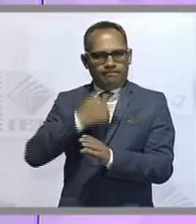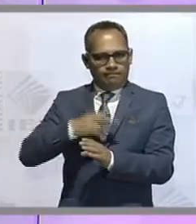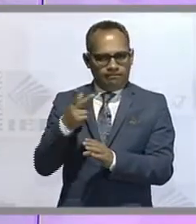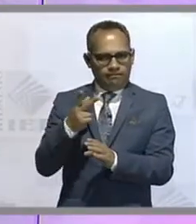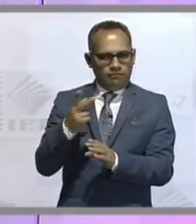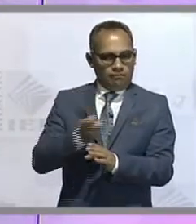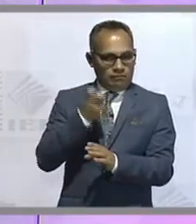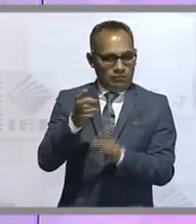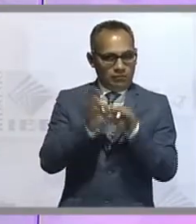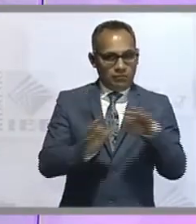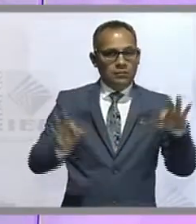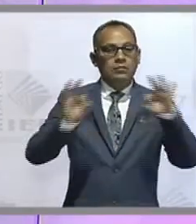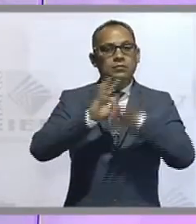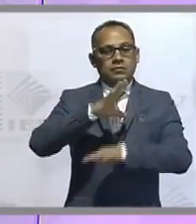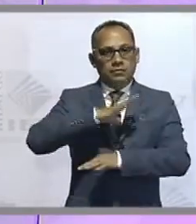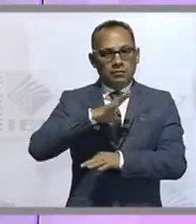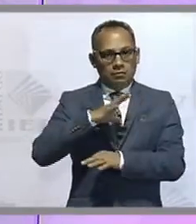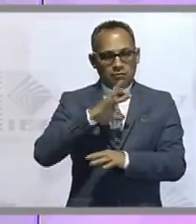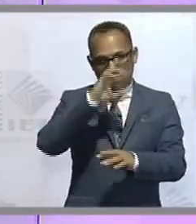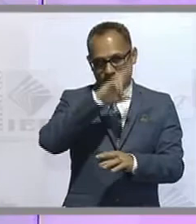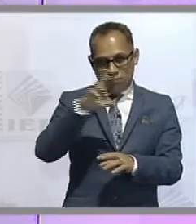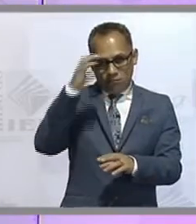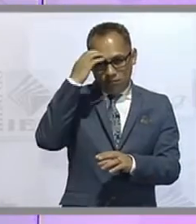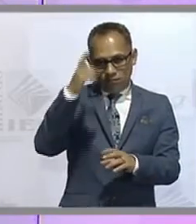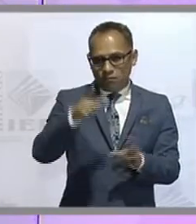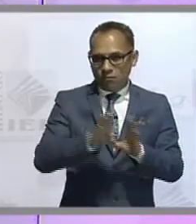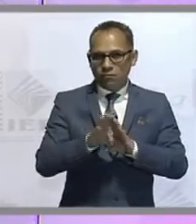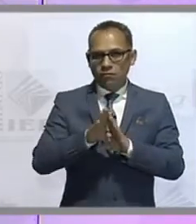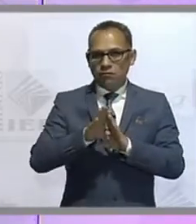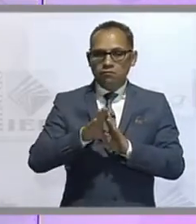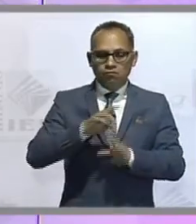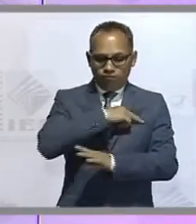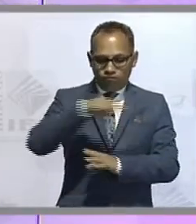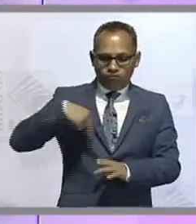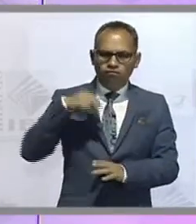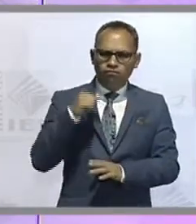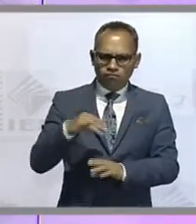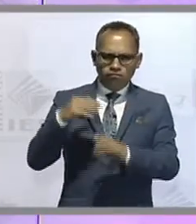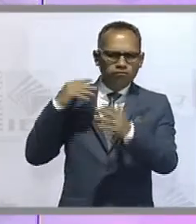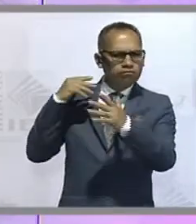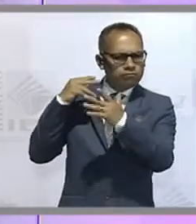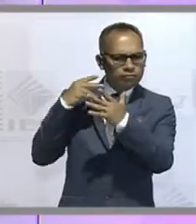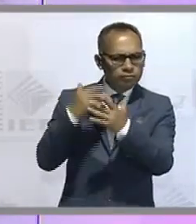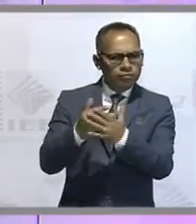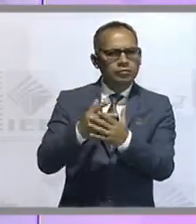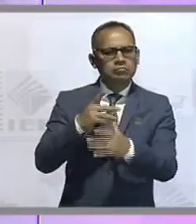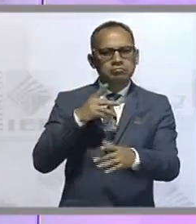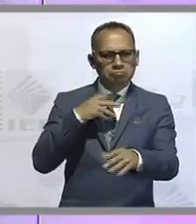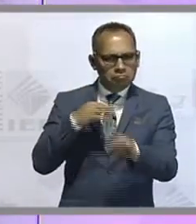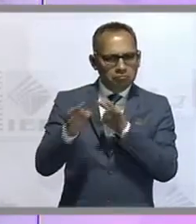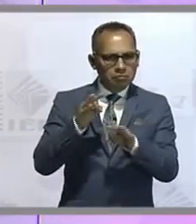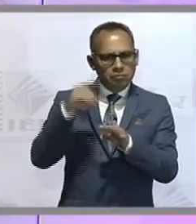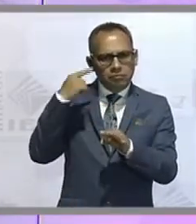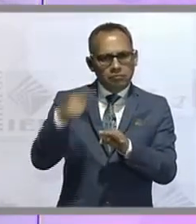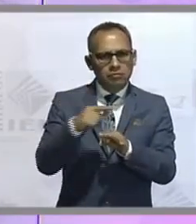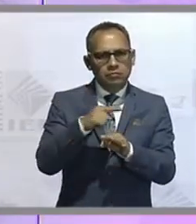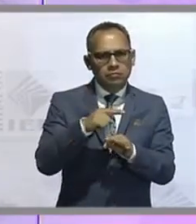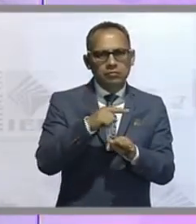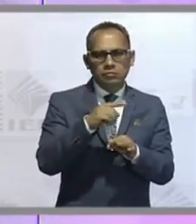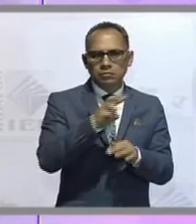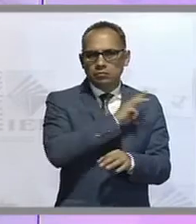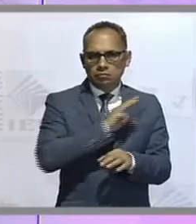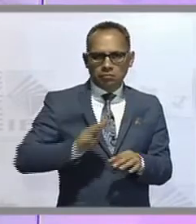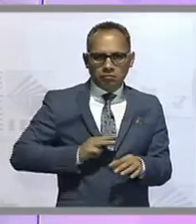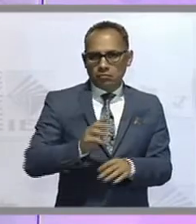importante que se reconozca que nosotros hemos trabajado y que hemos venido recorriendo los 6 municipios a más de un mes y